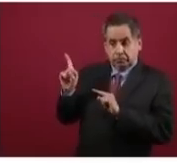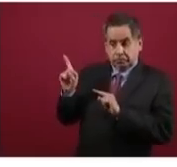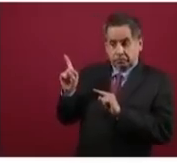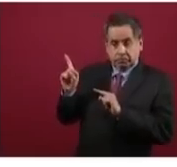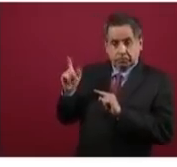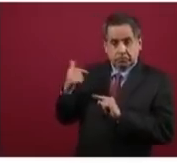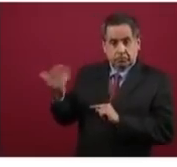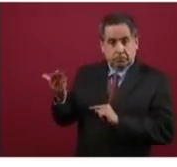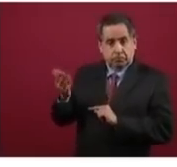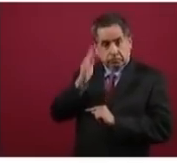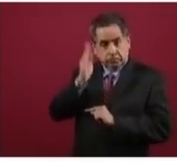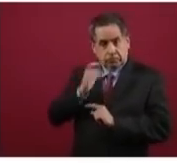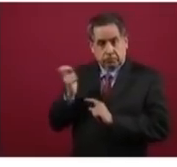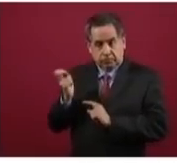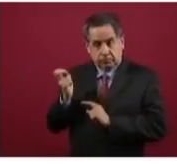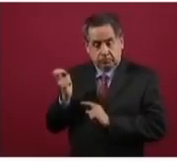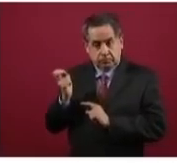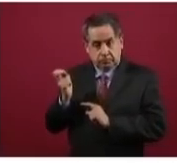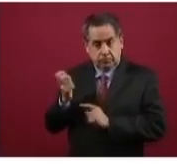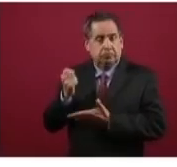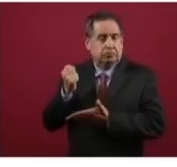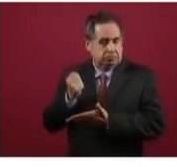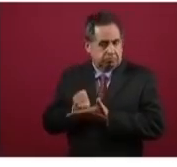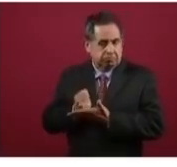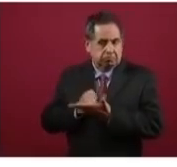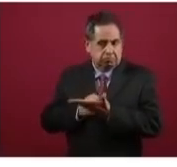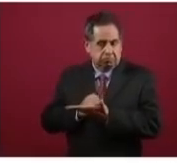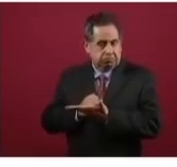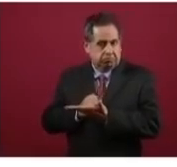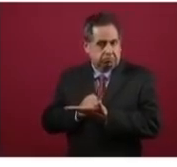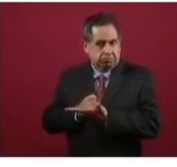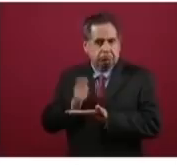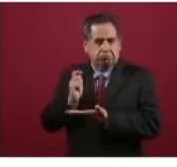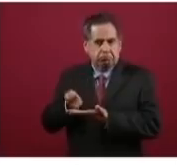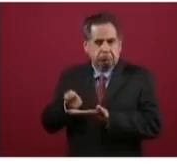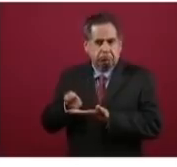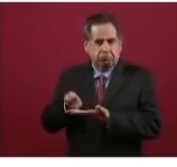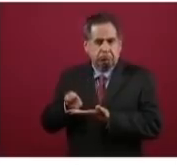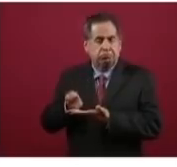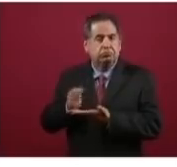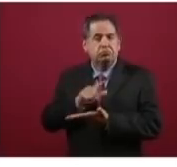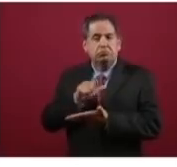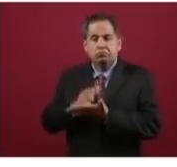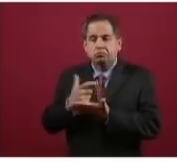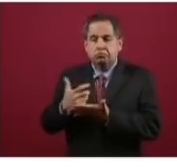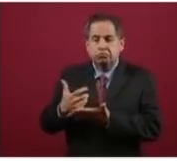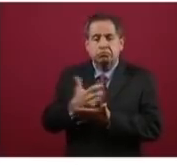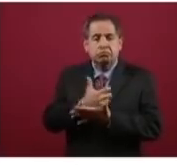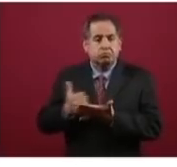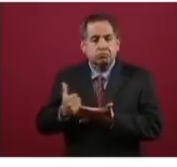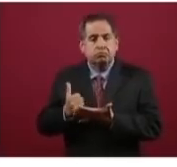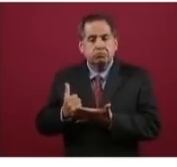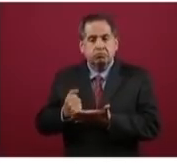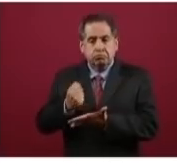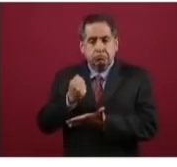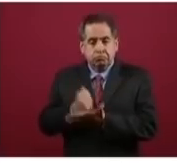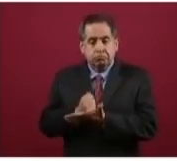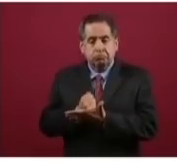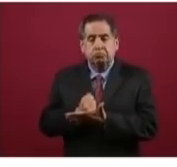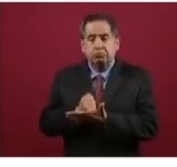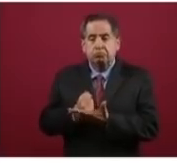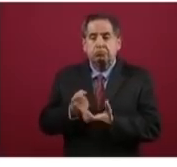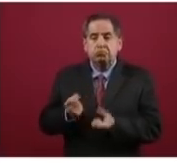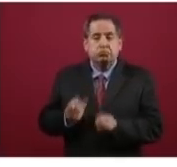esta de esta gráfica que sería la parte asociada a la ley de ingresos de la federación y una vez que ese monto